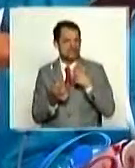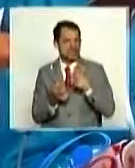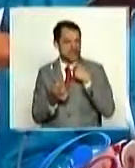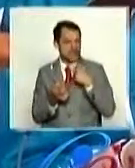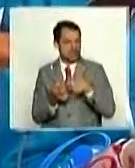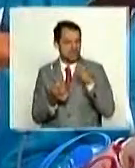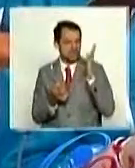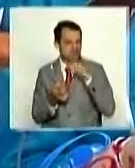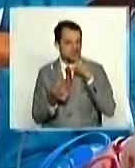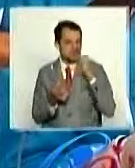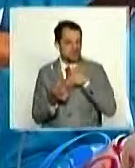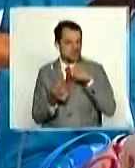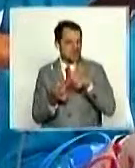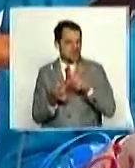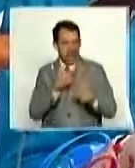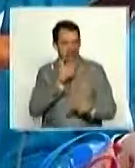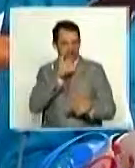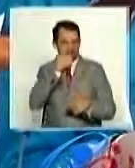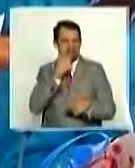hacen que